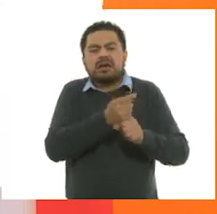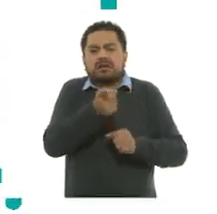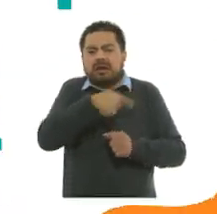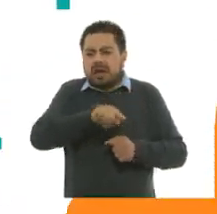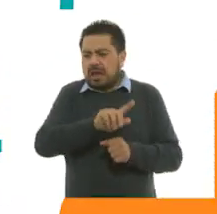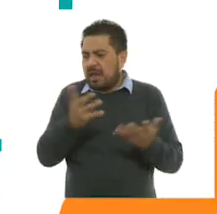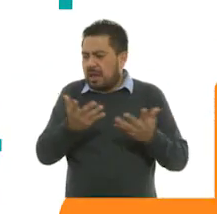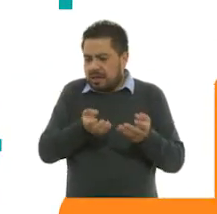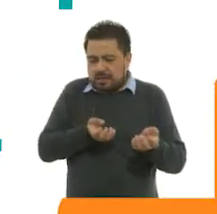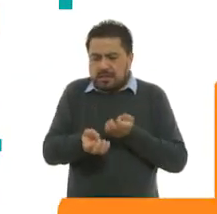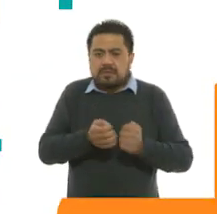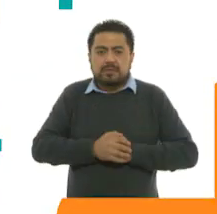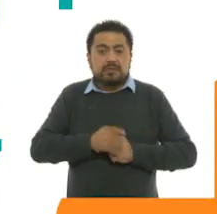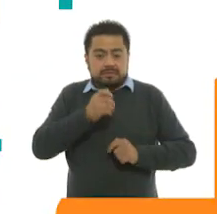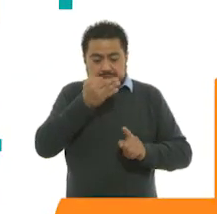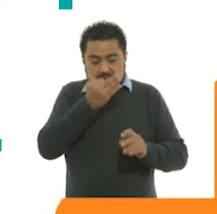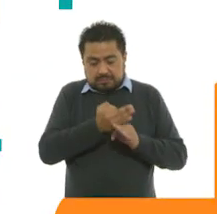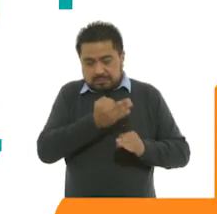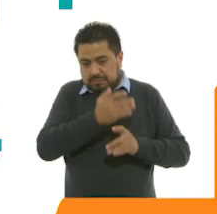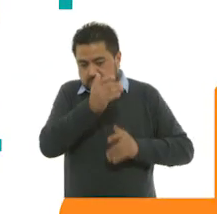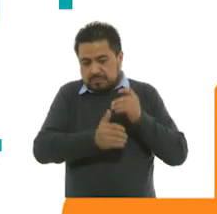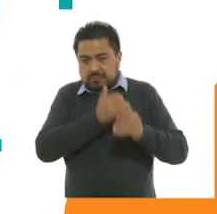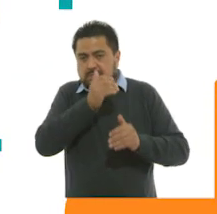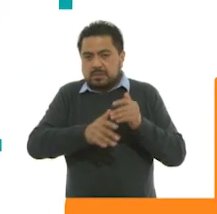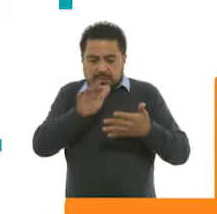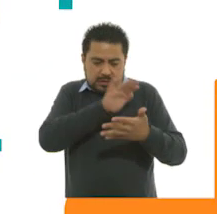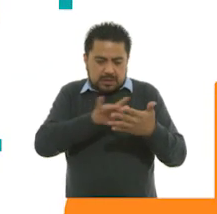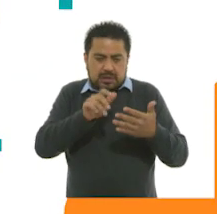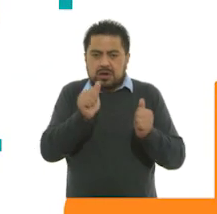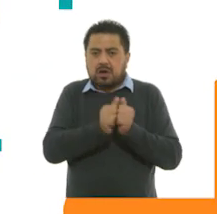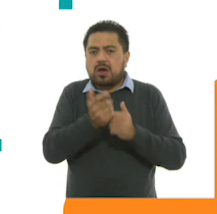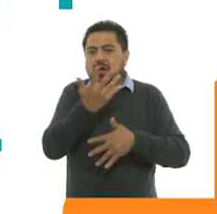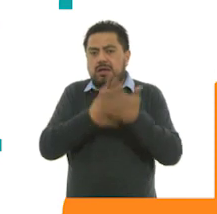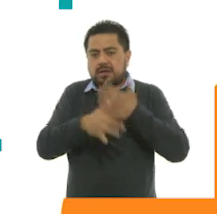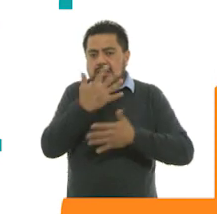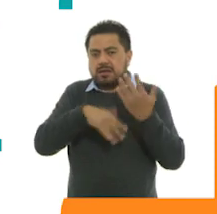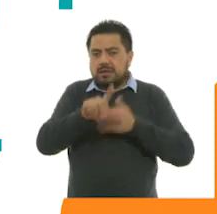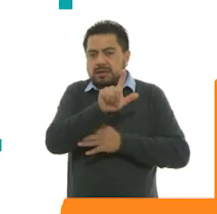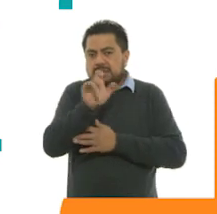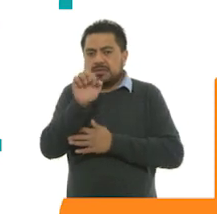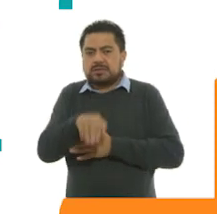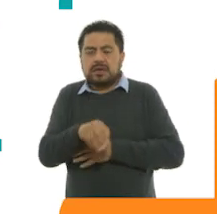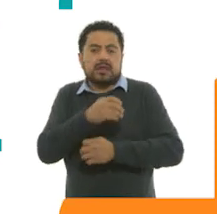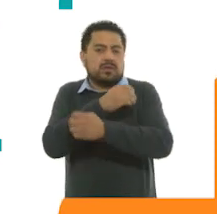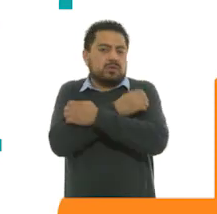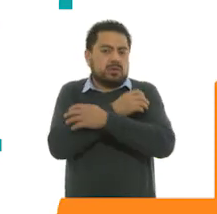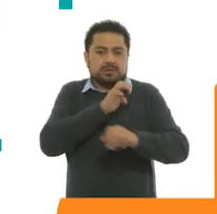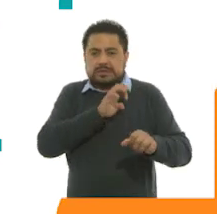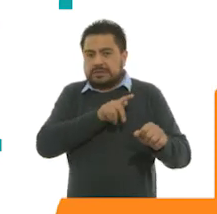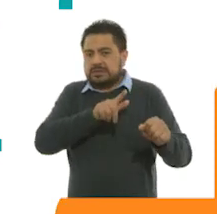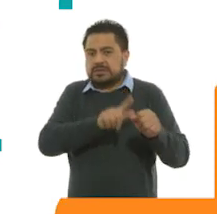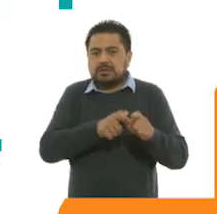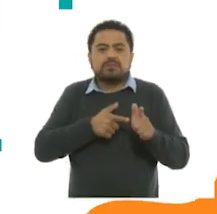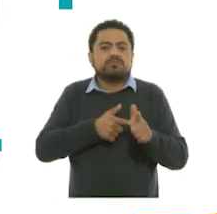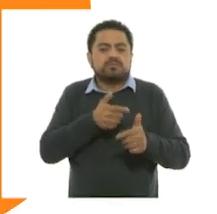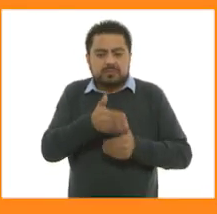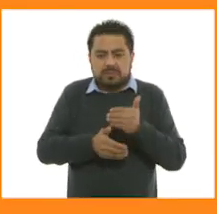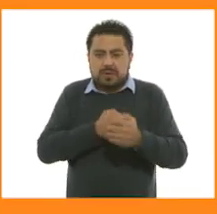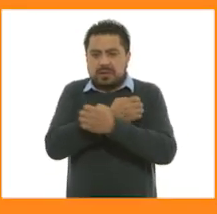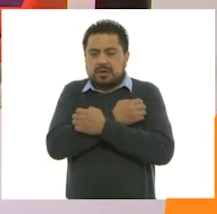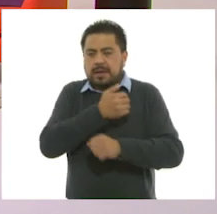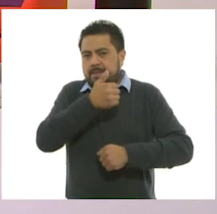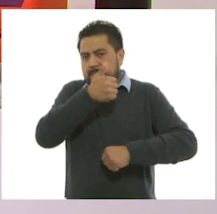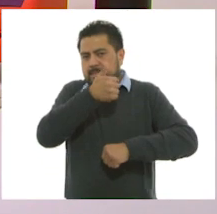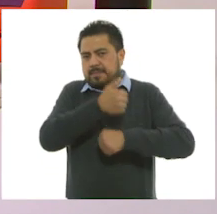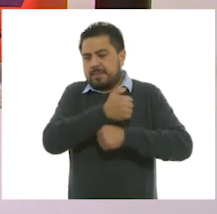implementado. Hasta aquí terminamos con Leer en Lengua de Señas Mexicana de Educación Especial y continuamos con Educación